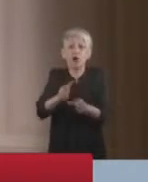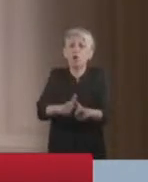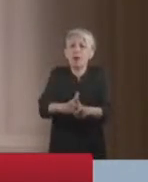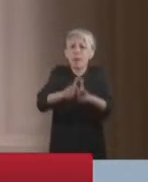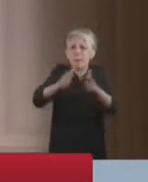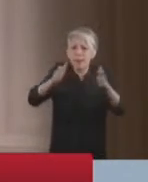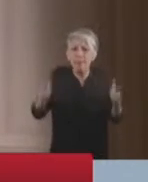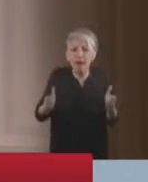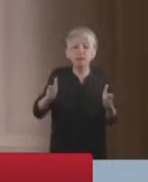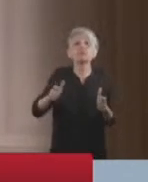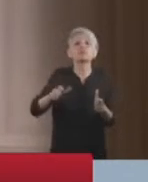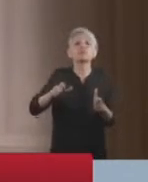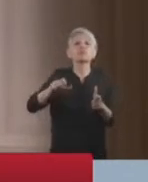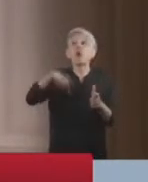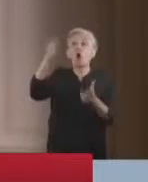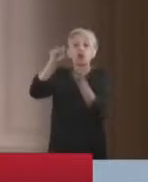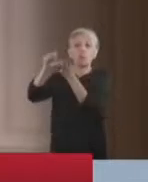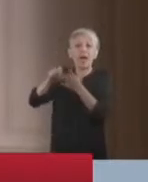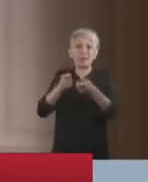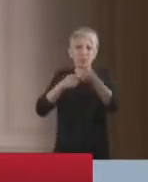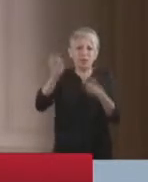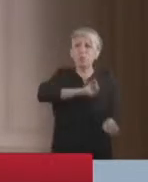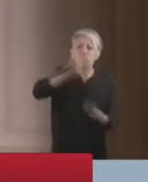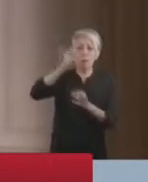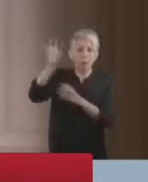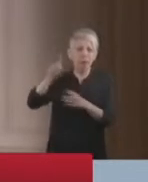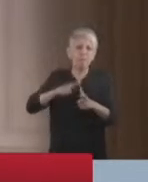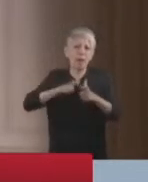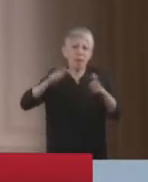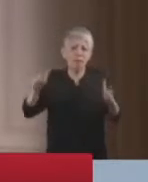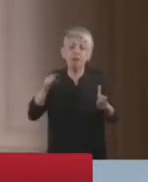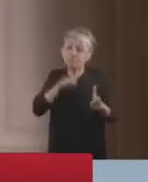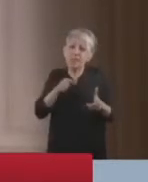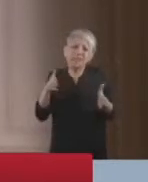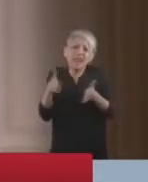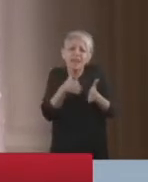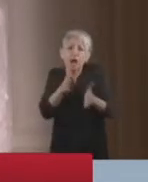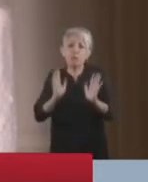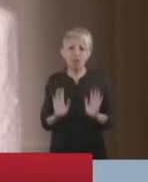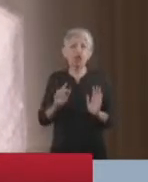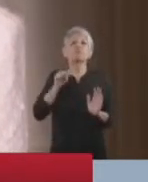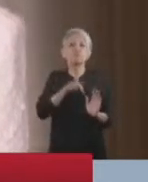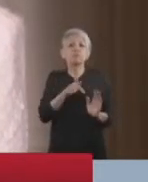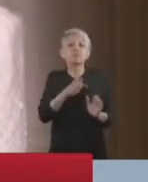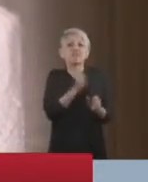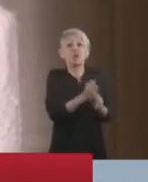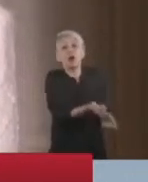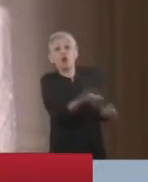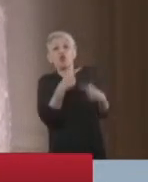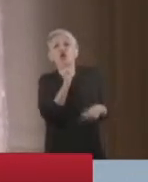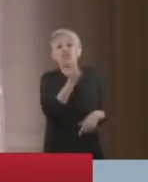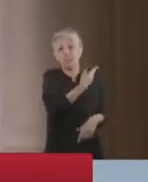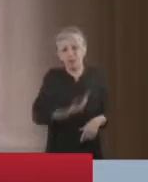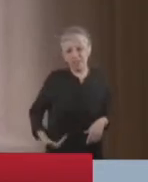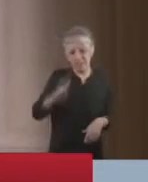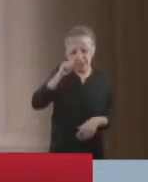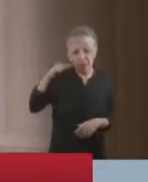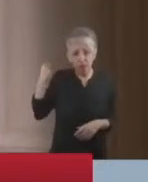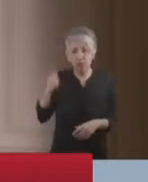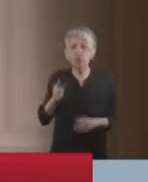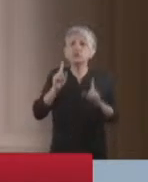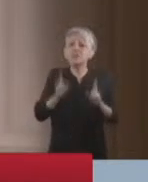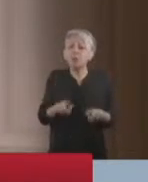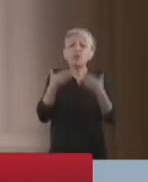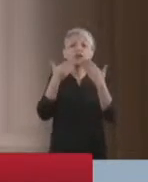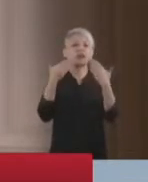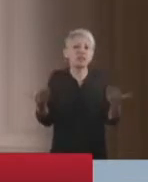acordaste hacer tantas calles, hormigón o lo que sea por 100. Hoy no lo podemos hacer por 100. Y ejecutar